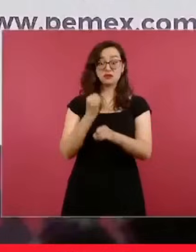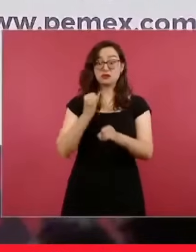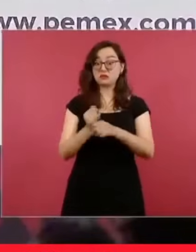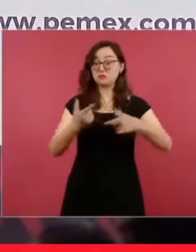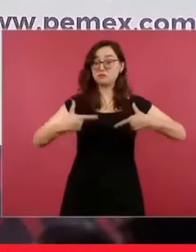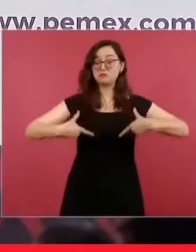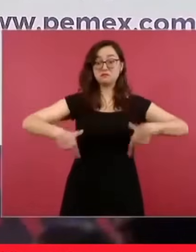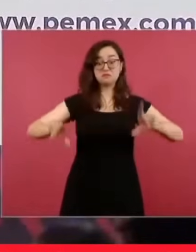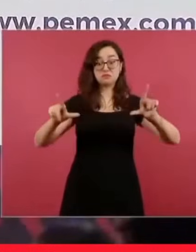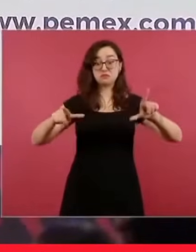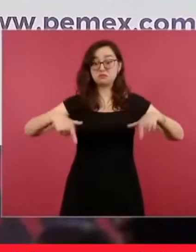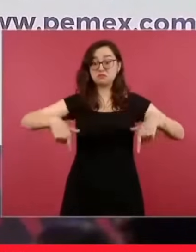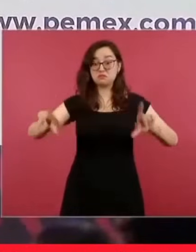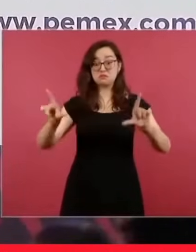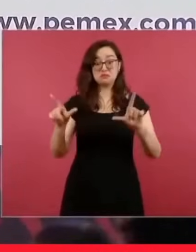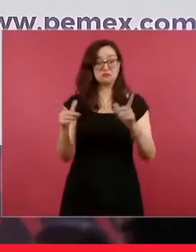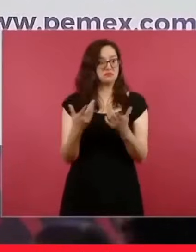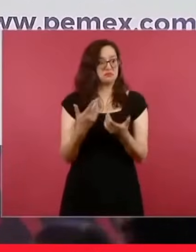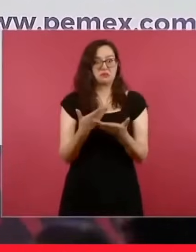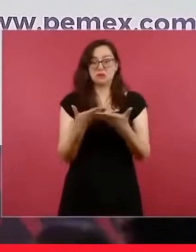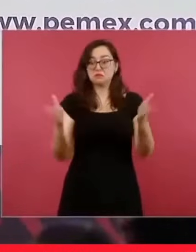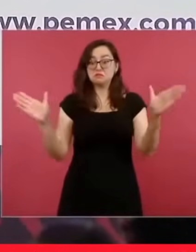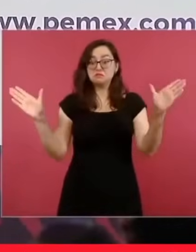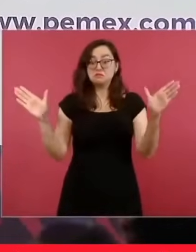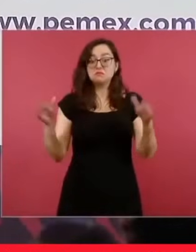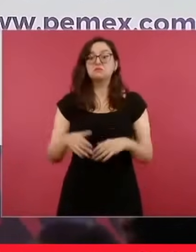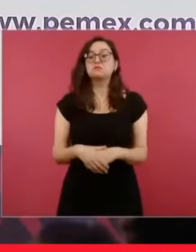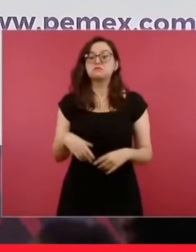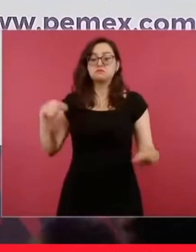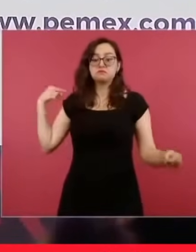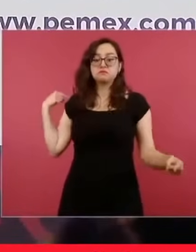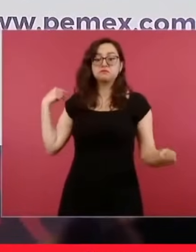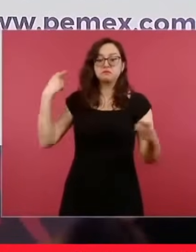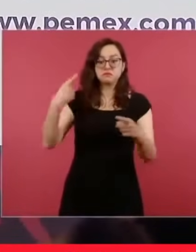ha recibido visitas,